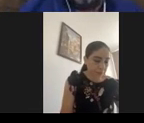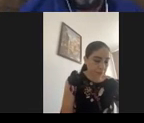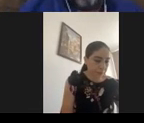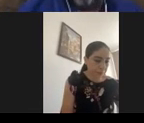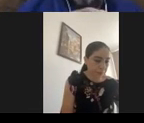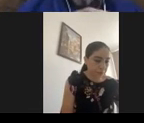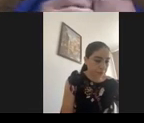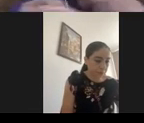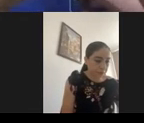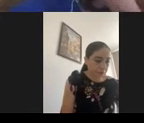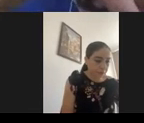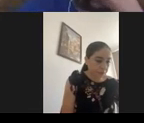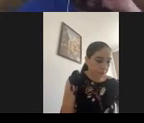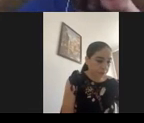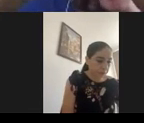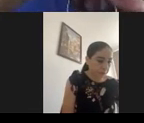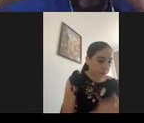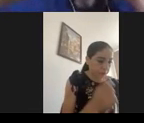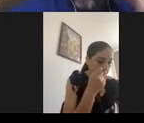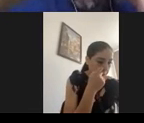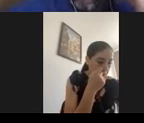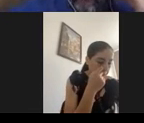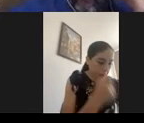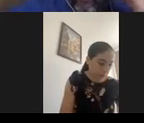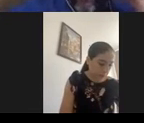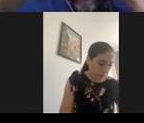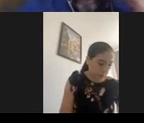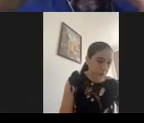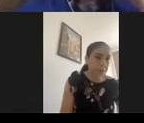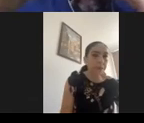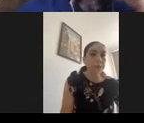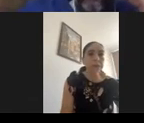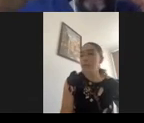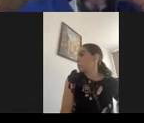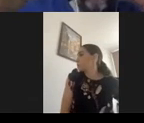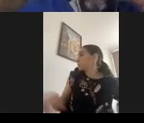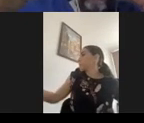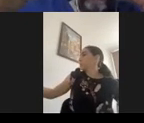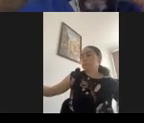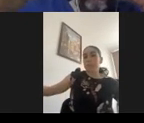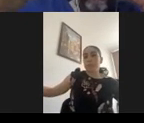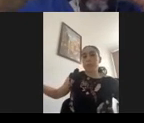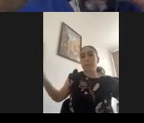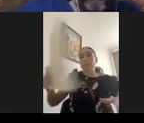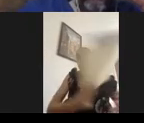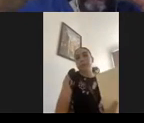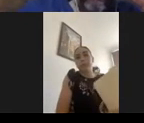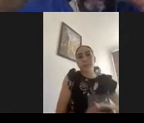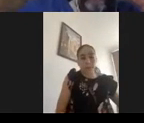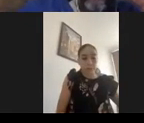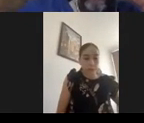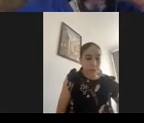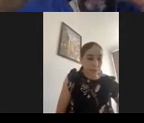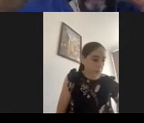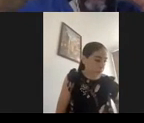movilidad universal, a nivel de muchas cosas. Entonces, creo que TEPA sí lo requiere, porque ya hay